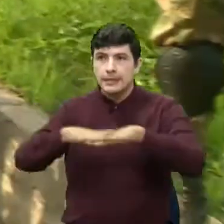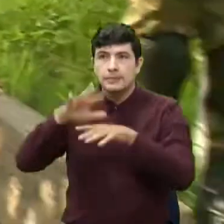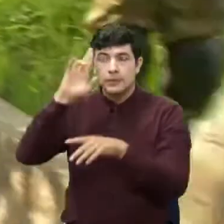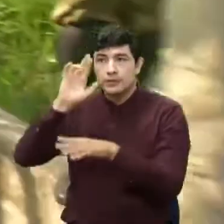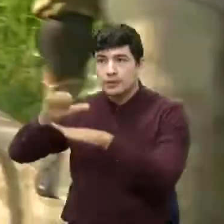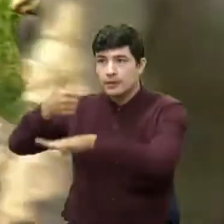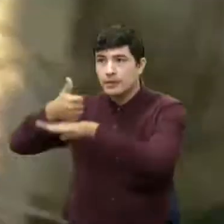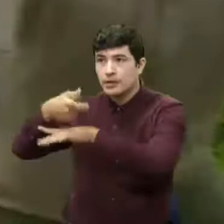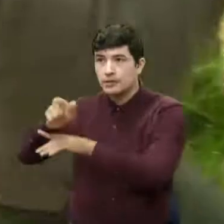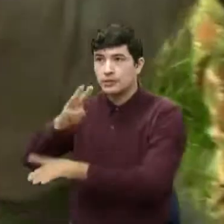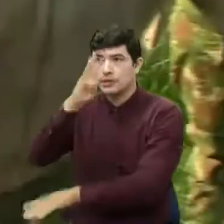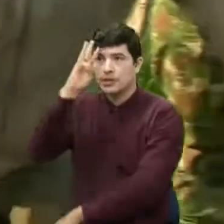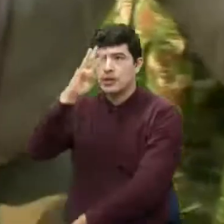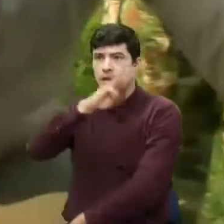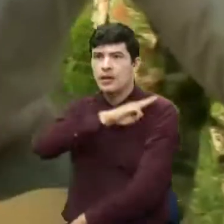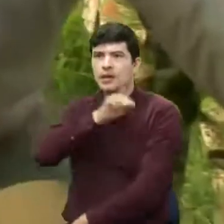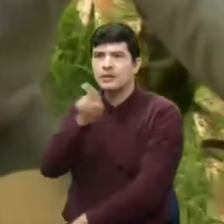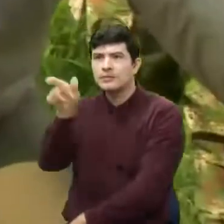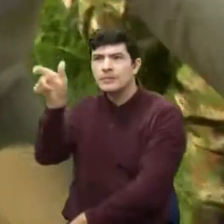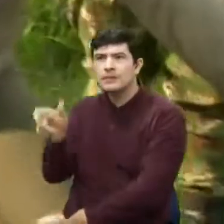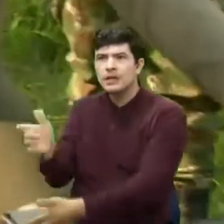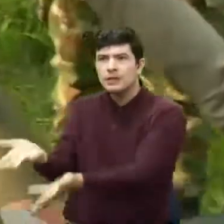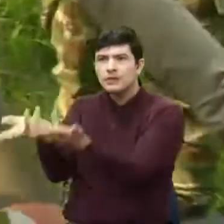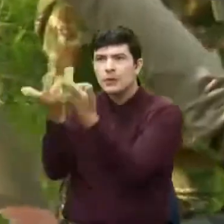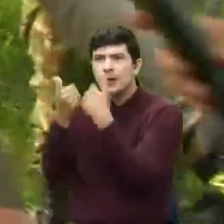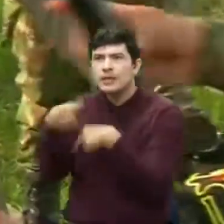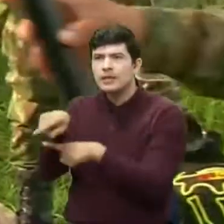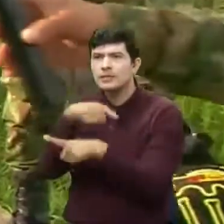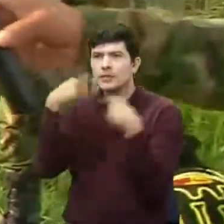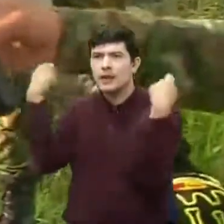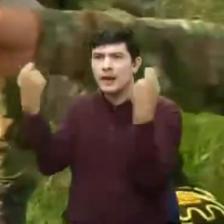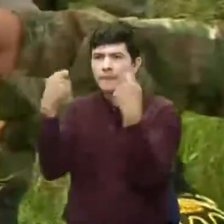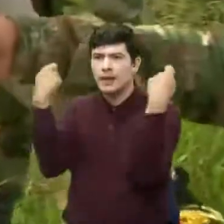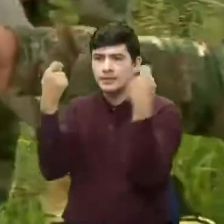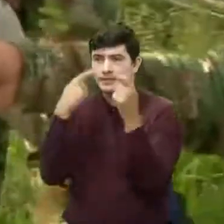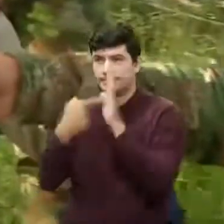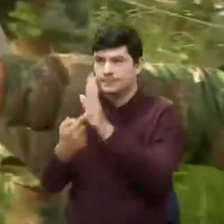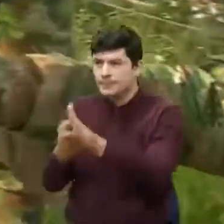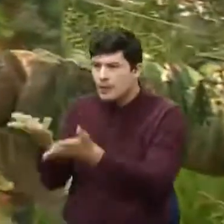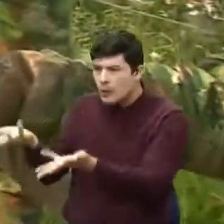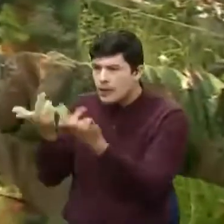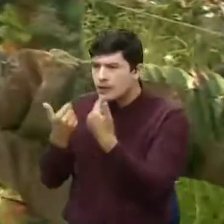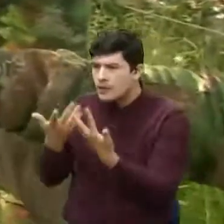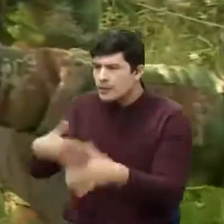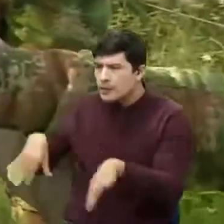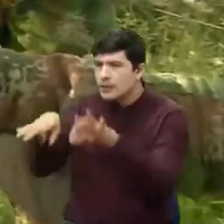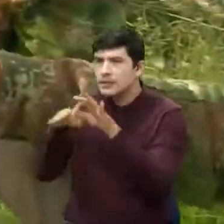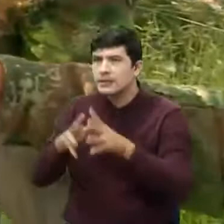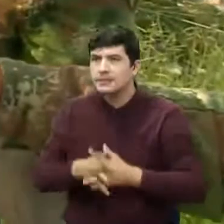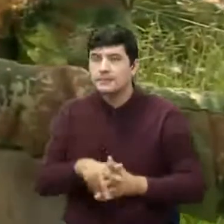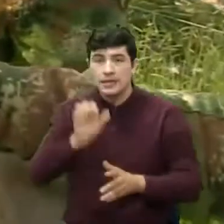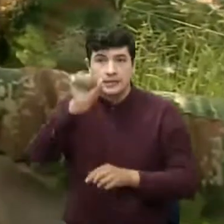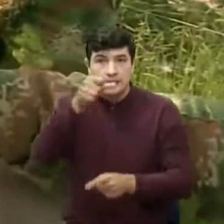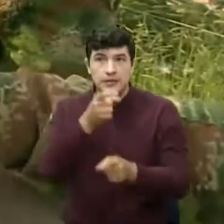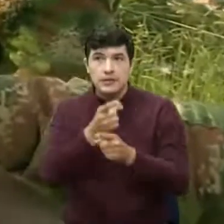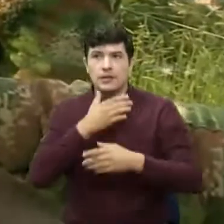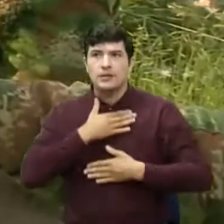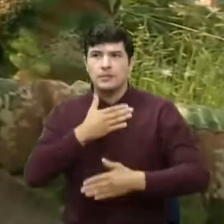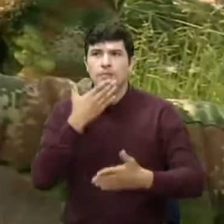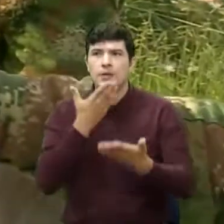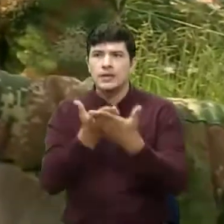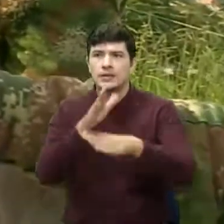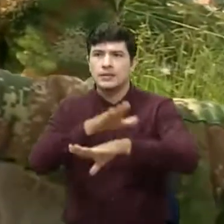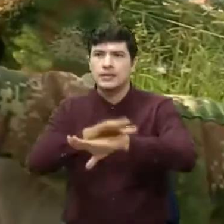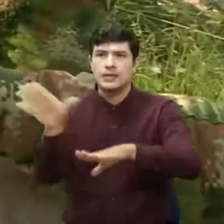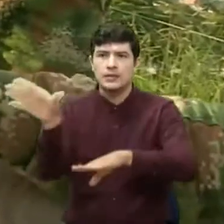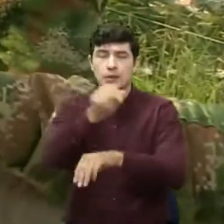Segunda División del Ejército Nacional, quien nos va a contar acerca de esta campaña. Buenas tardes, la importancia. Sí, buenas tardes para todos mis paisanos, un saludo